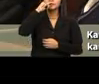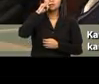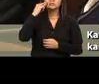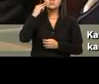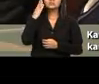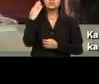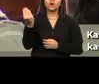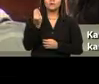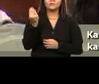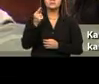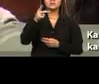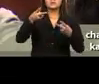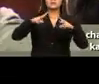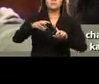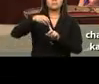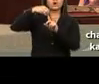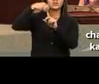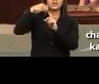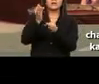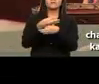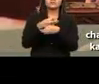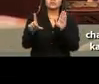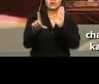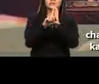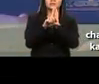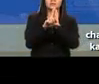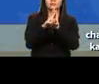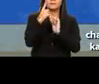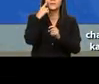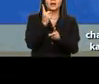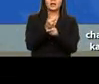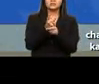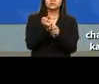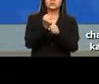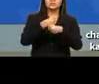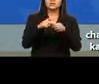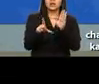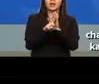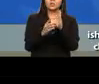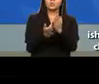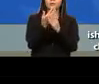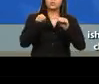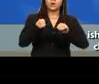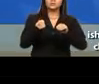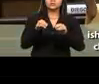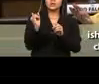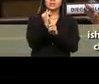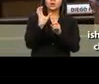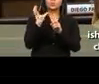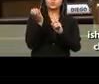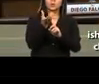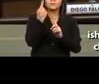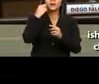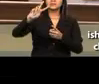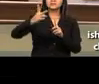niñas y jóvenes fue otra de las prioridades de la función legislativa. Para ello elaboró la Ley de Educación Intercultural, que se encuentra lista